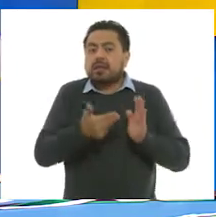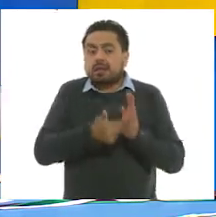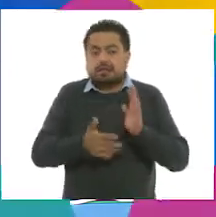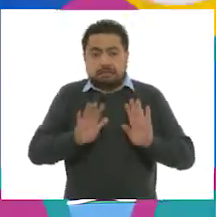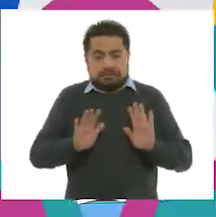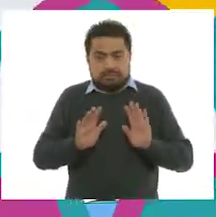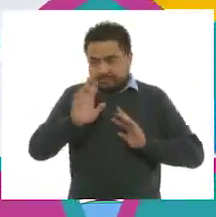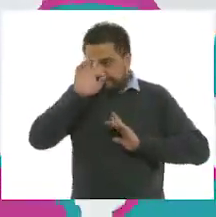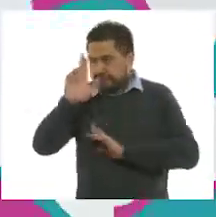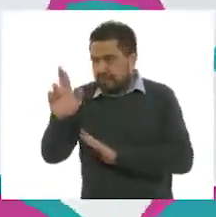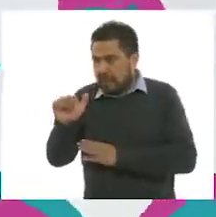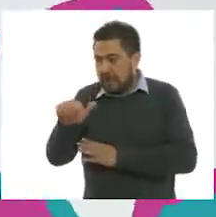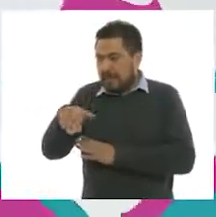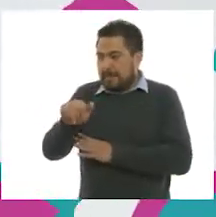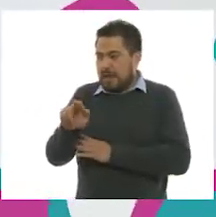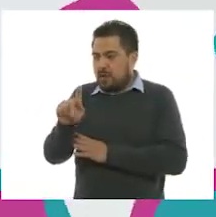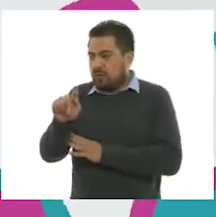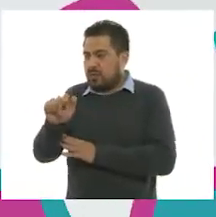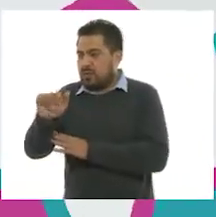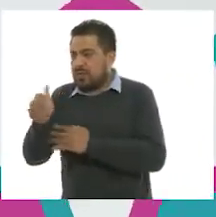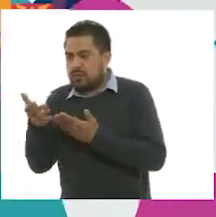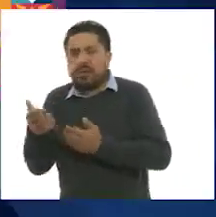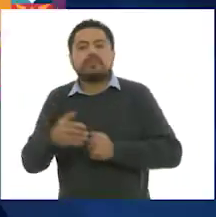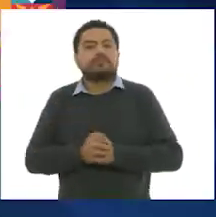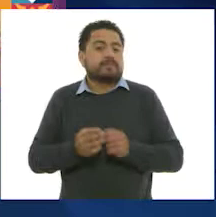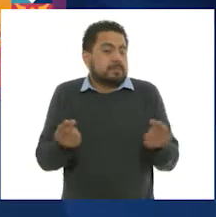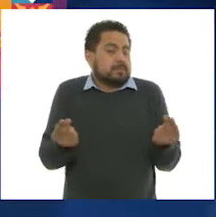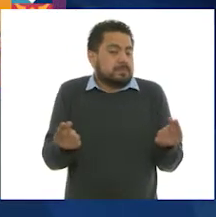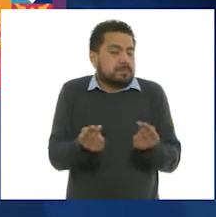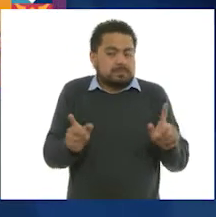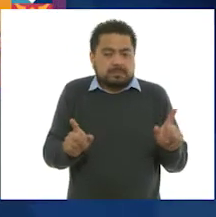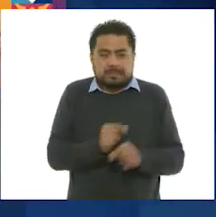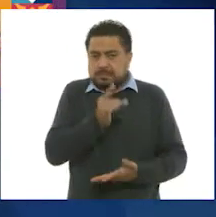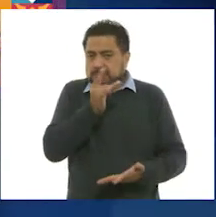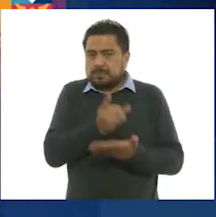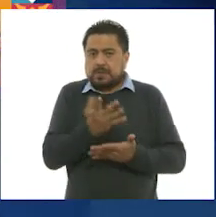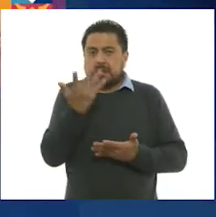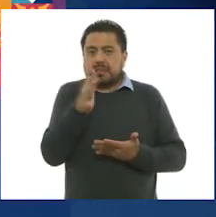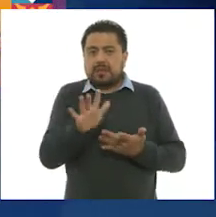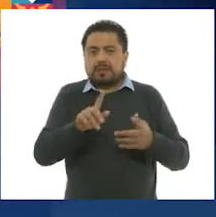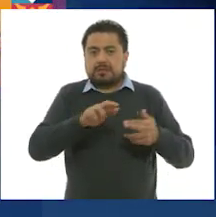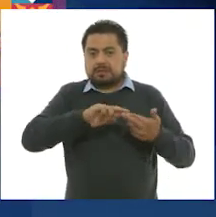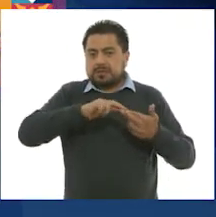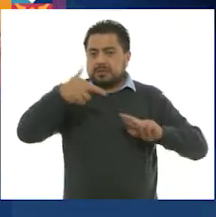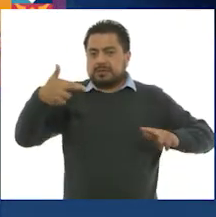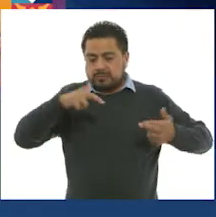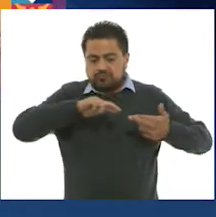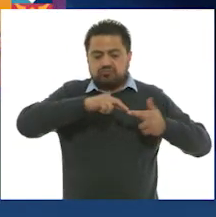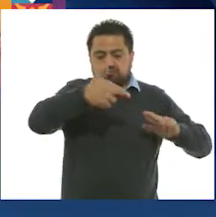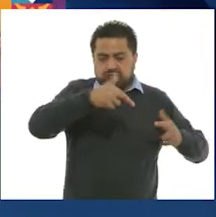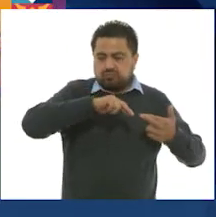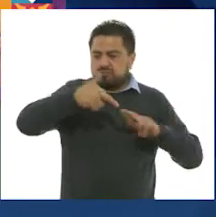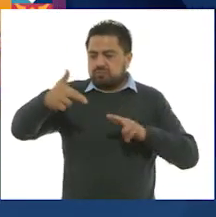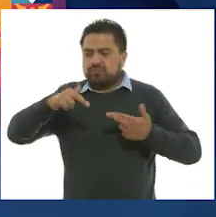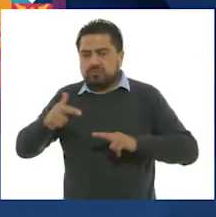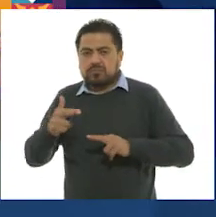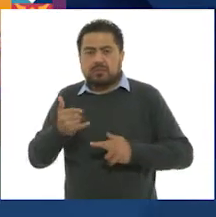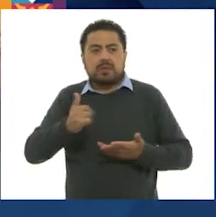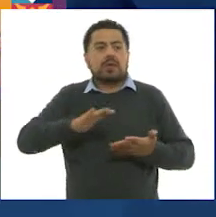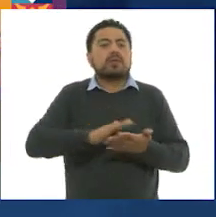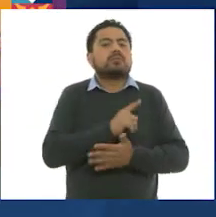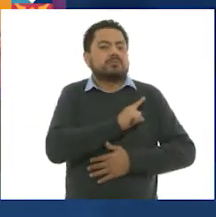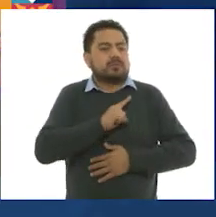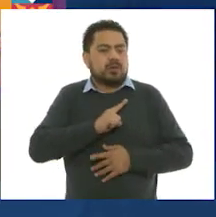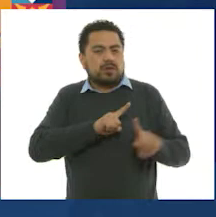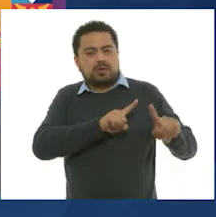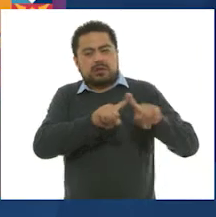Respetable Amauta. Pues necesitaremos tan solo 10 agujetas o cuerdas y tienen que ser también